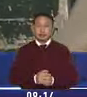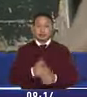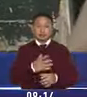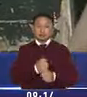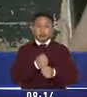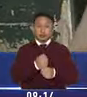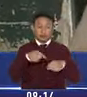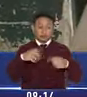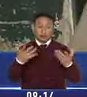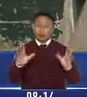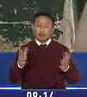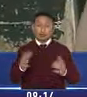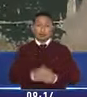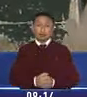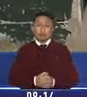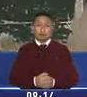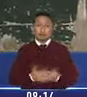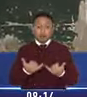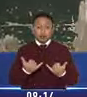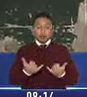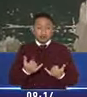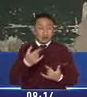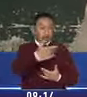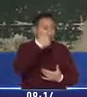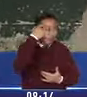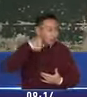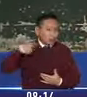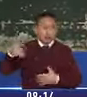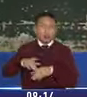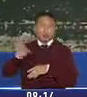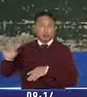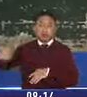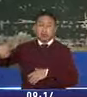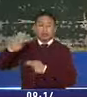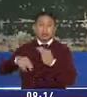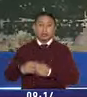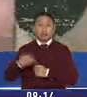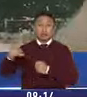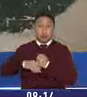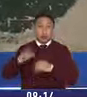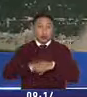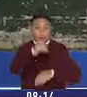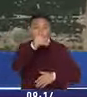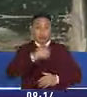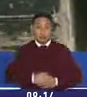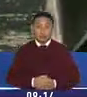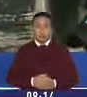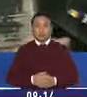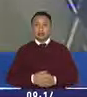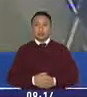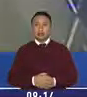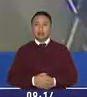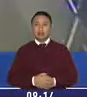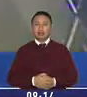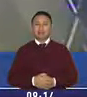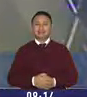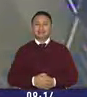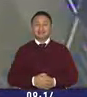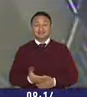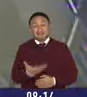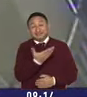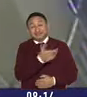seguridad. Y ahorita que me acuerdo, mi local está botado. Y si me han robado, ahí responde usted. Así es